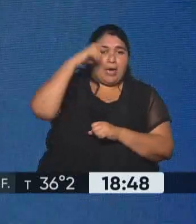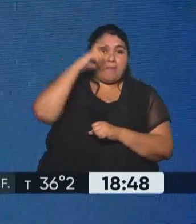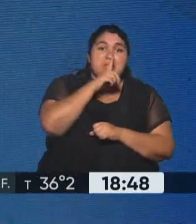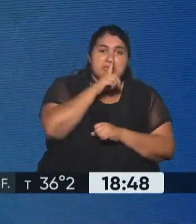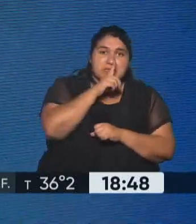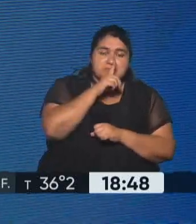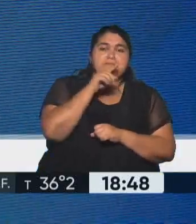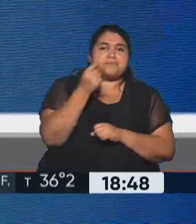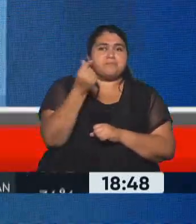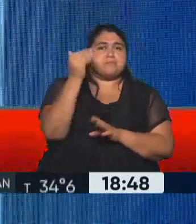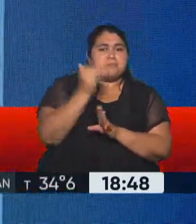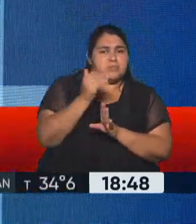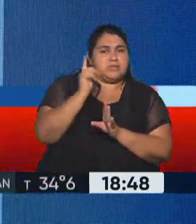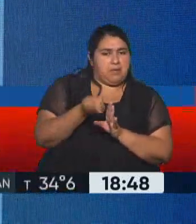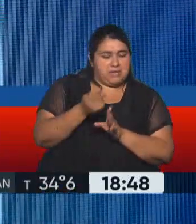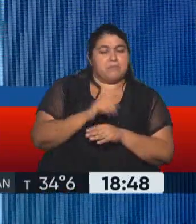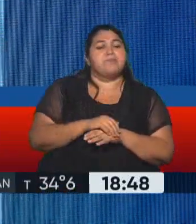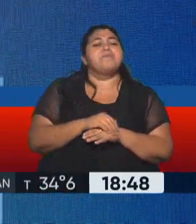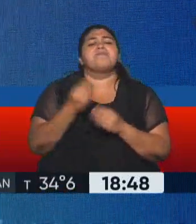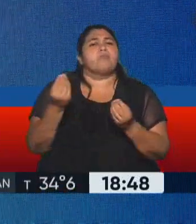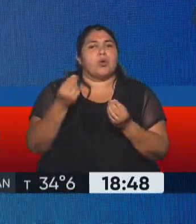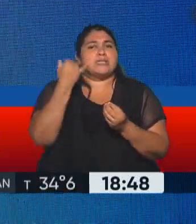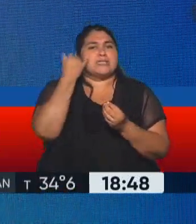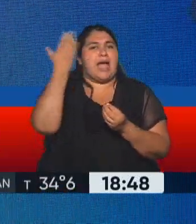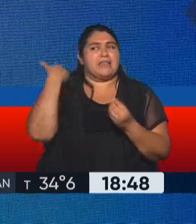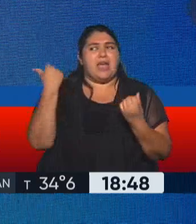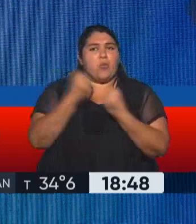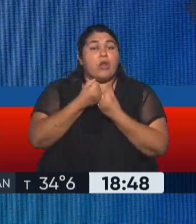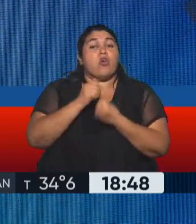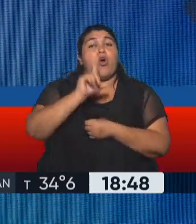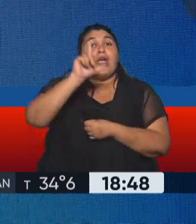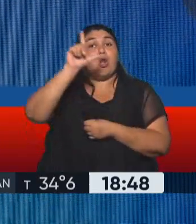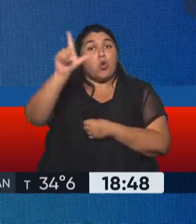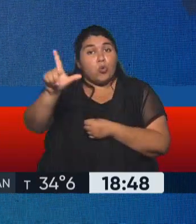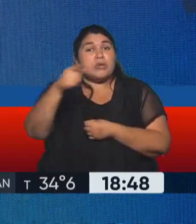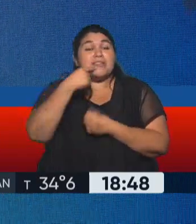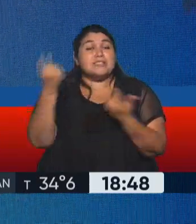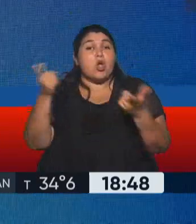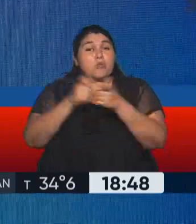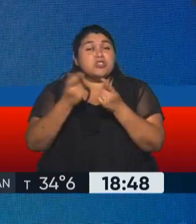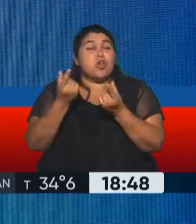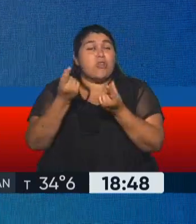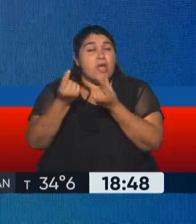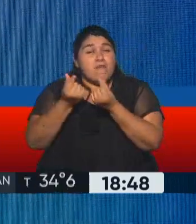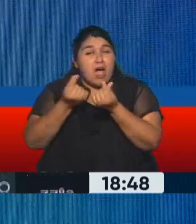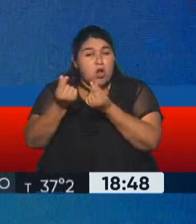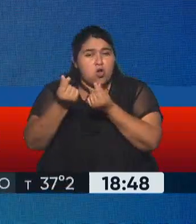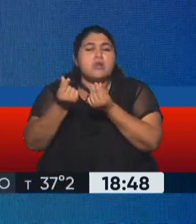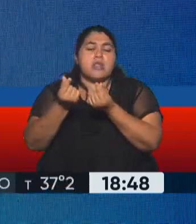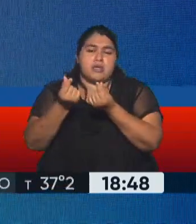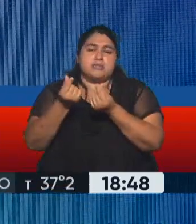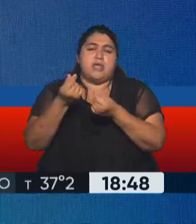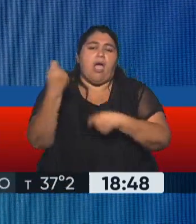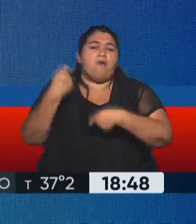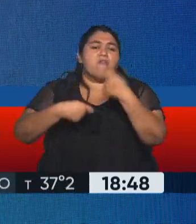dólar MEP y con el contado con liqui, Dani, porque se estableció que a partir del lunes la Comisión Nacional de Valores va a flexibilizar, si